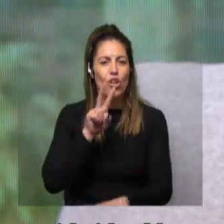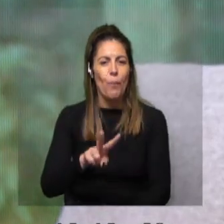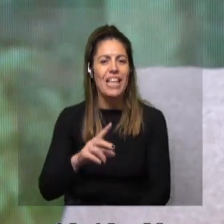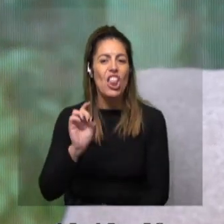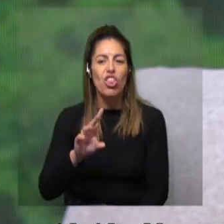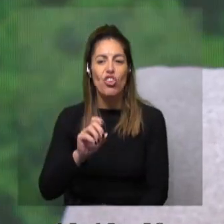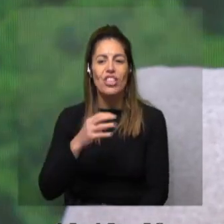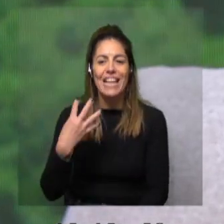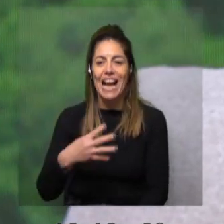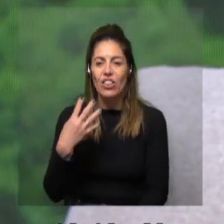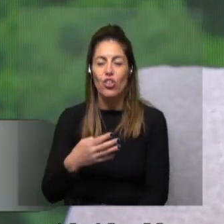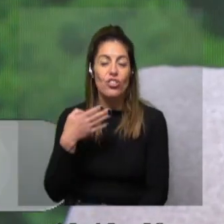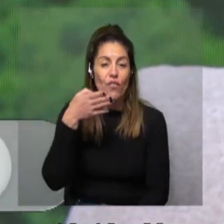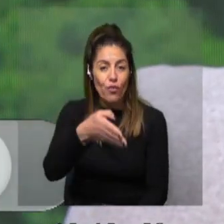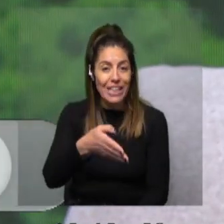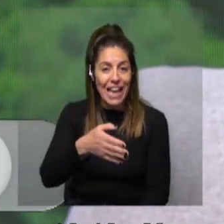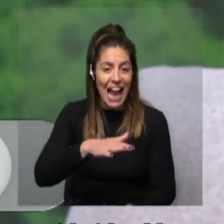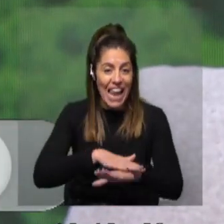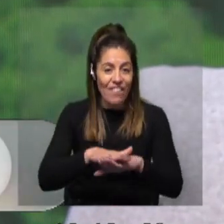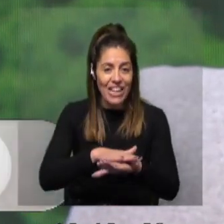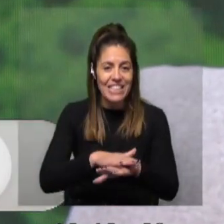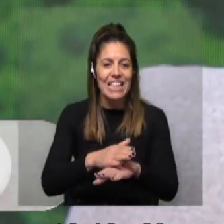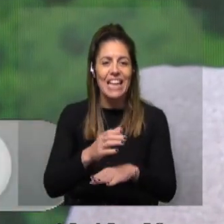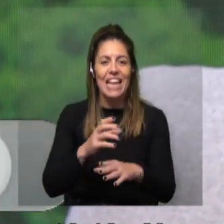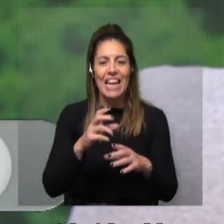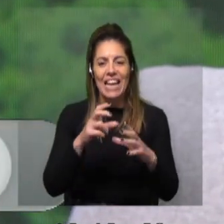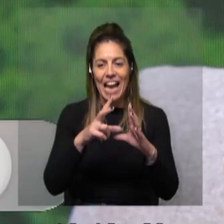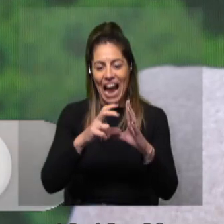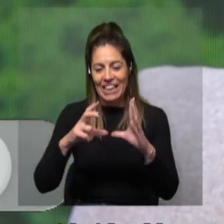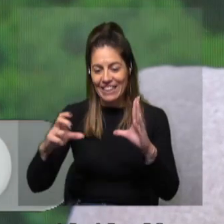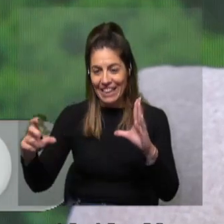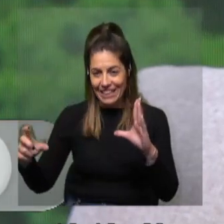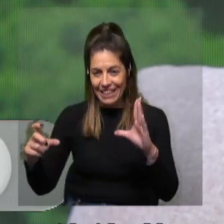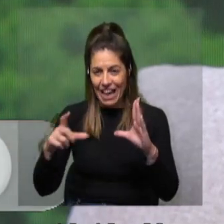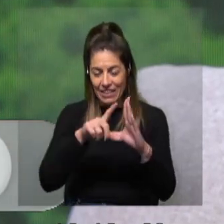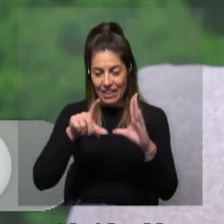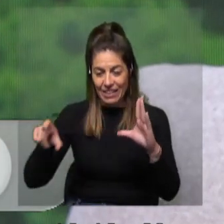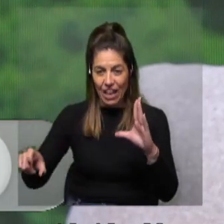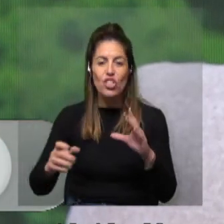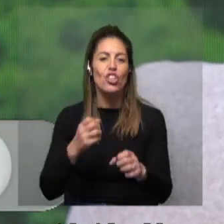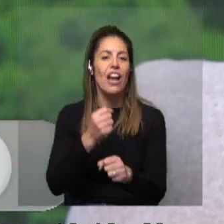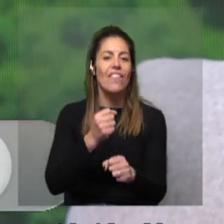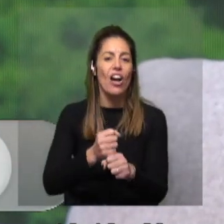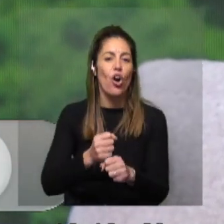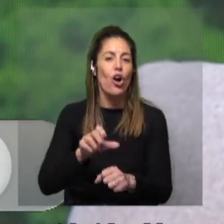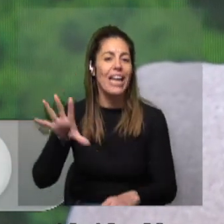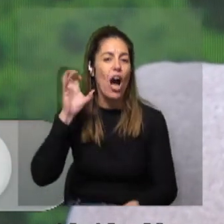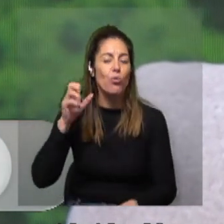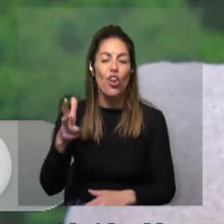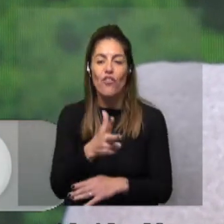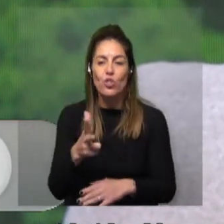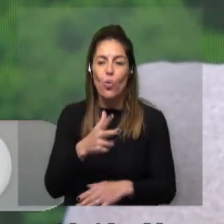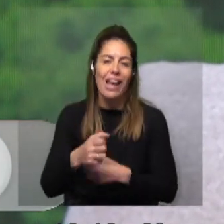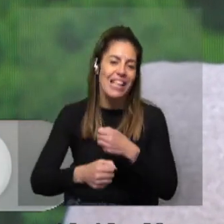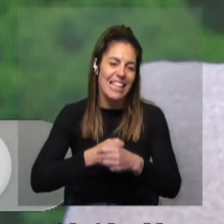14 tuve oportunidad de ir a la base Antártica, por motivos laborales también. Yo trabajo en audiovisual hace muchos años.